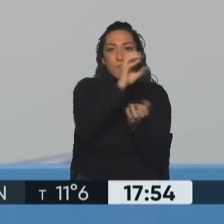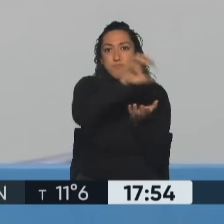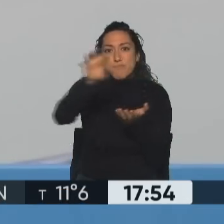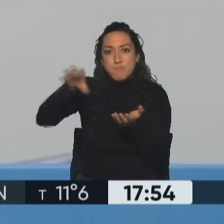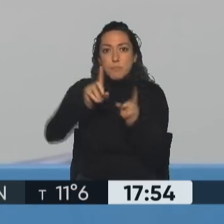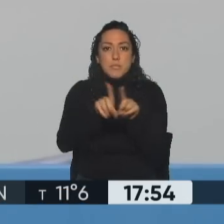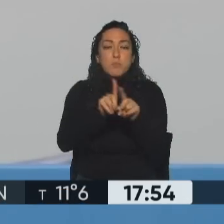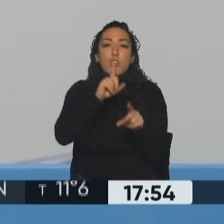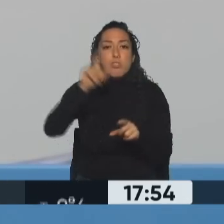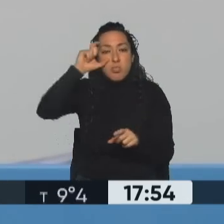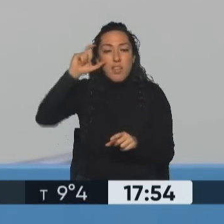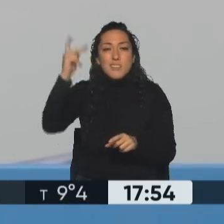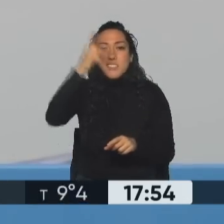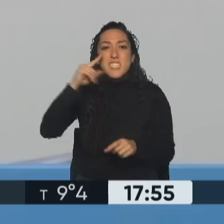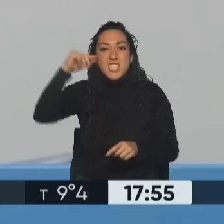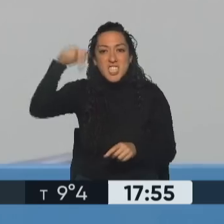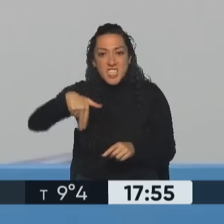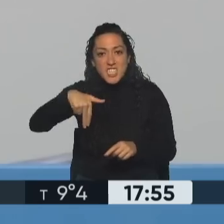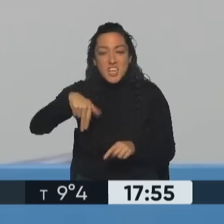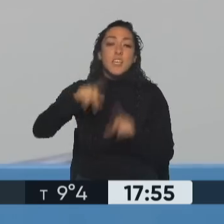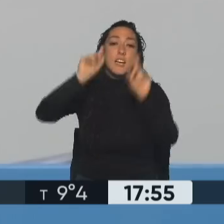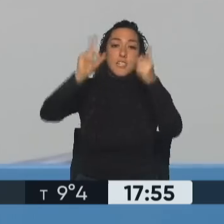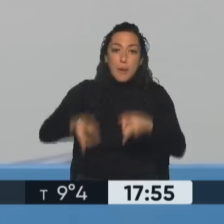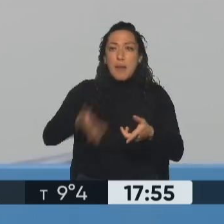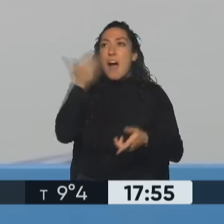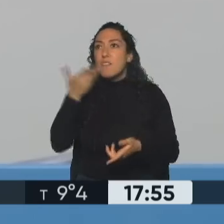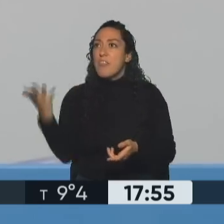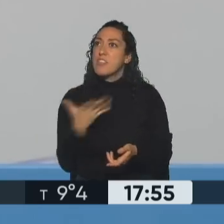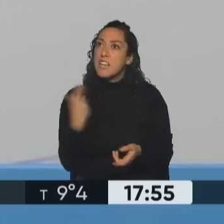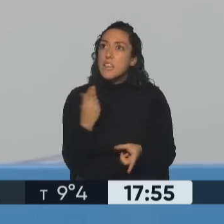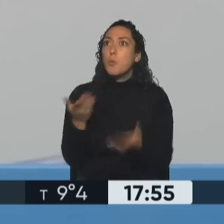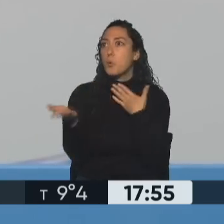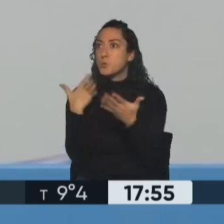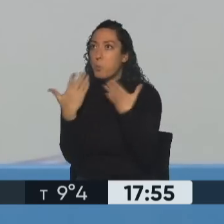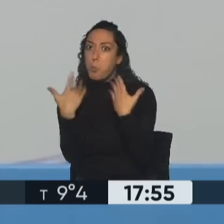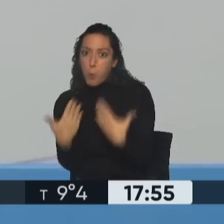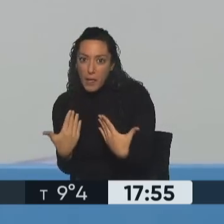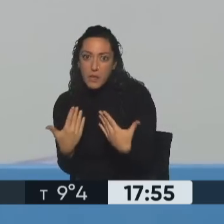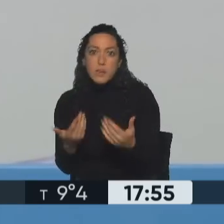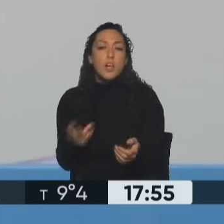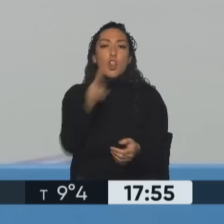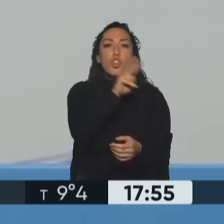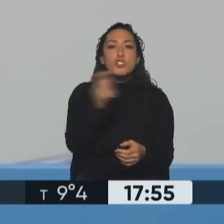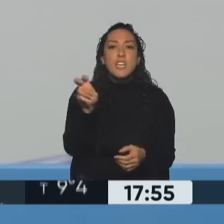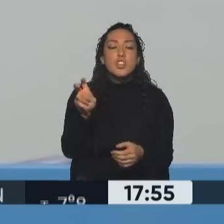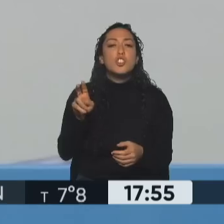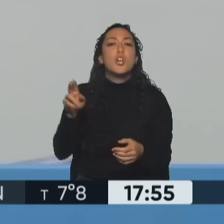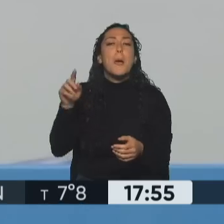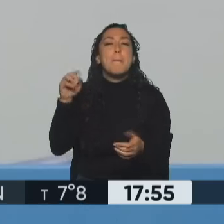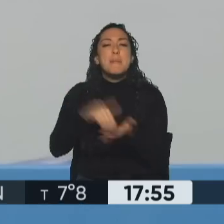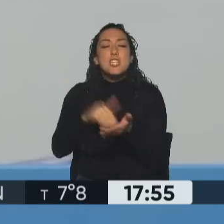de Techin, si aparte tenés la posibilidad de hablar con sus directivos y demás, pedirle que los 200 millones de dólares que le tienen